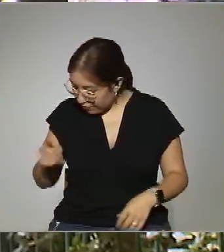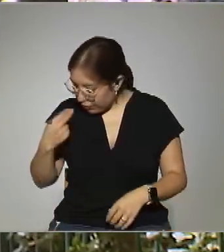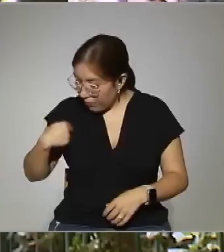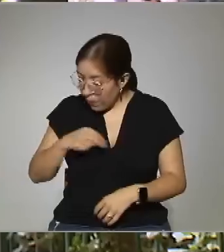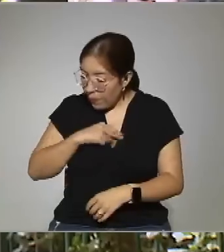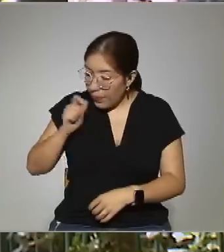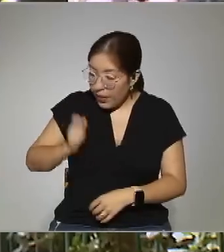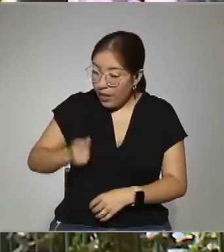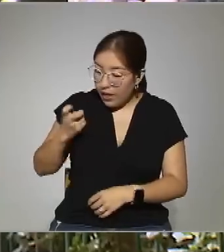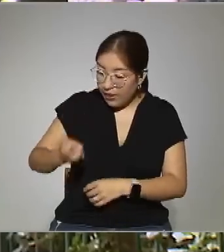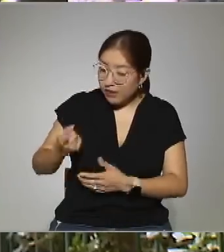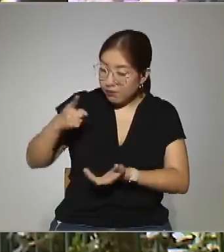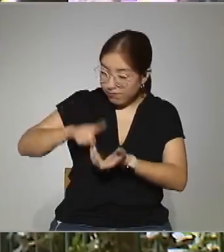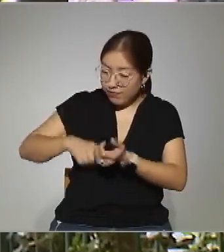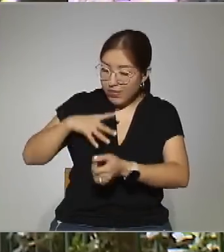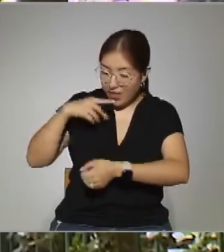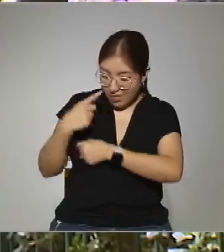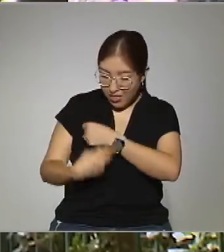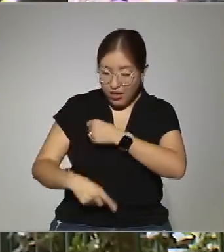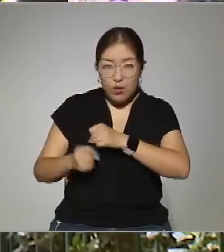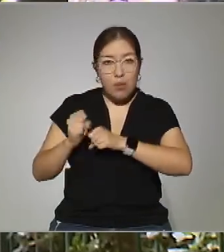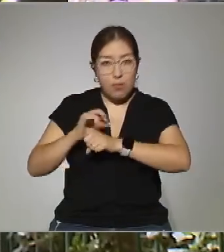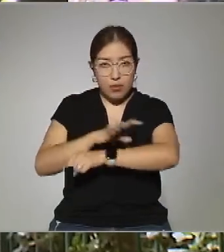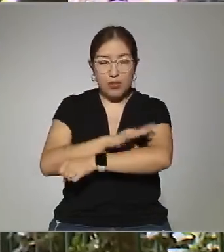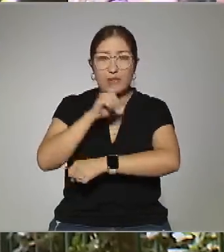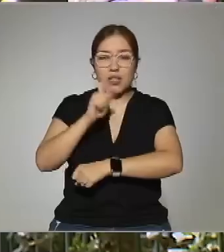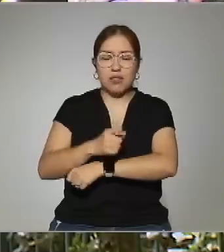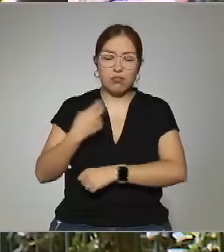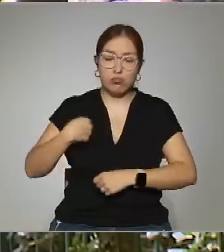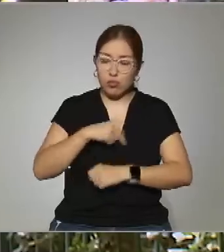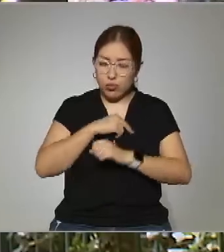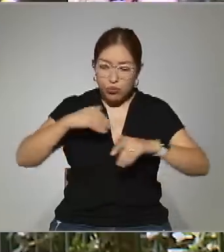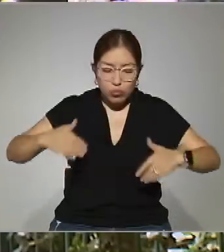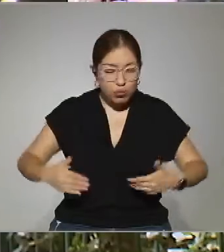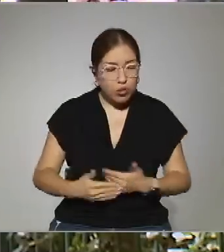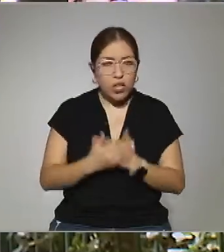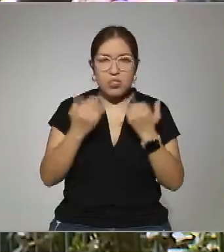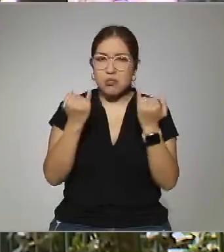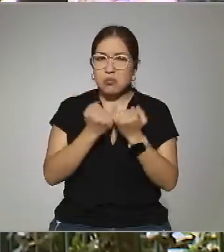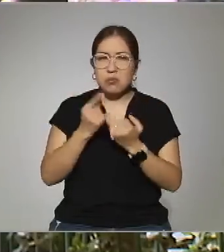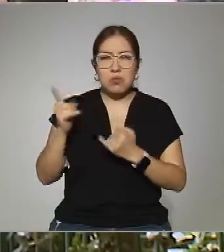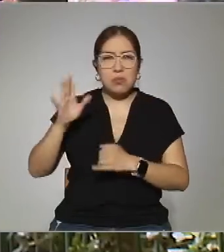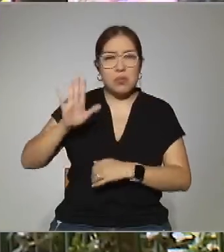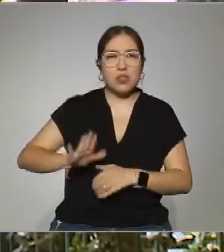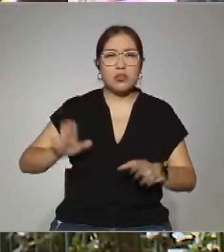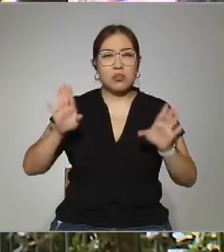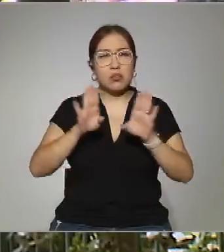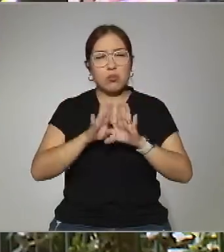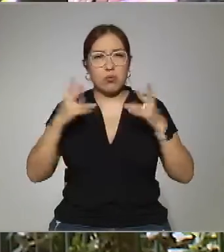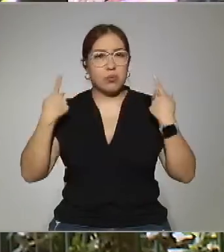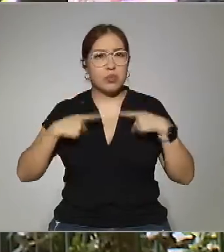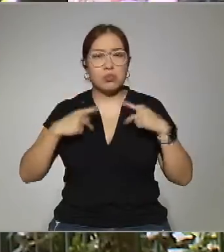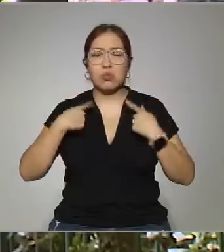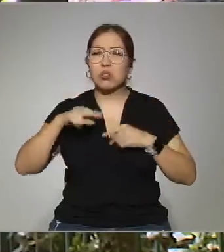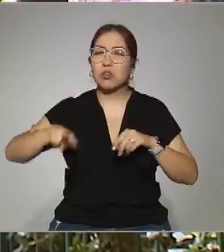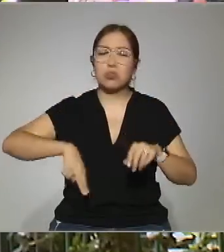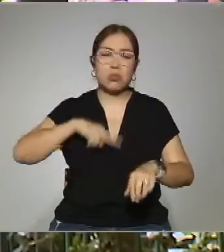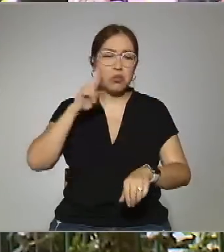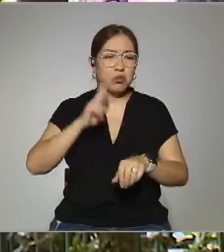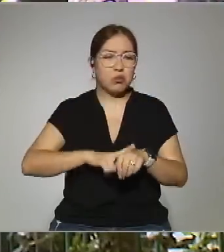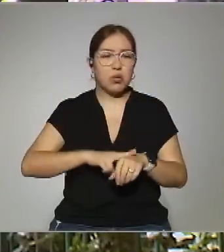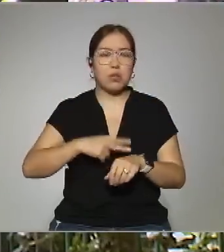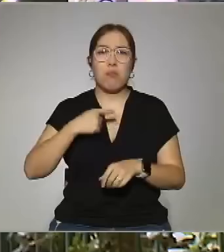emocional. Nosotros nacemos como estos seres llenos de posibilidades, estos seres luminosos, con toda